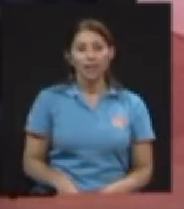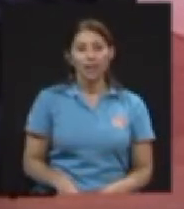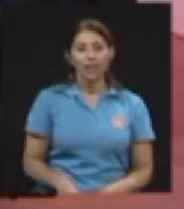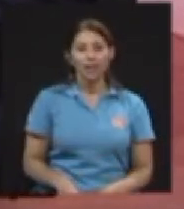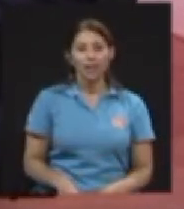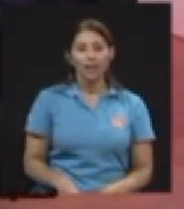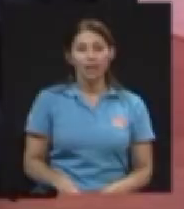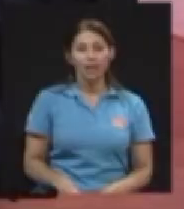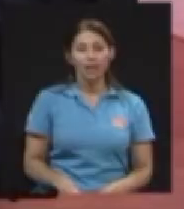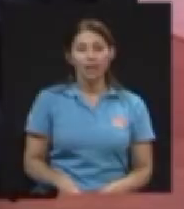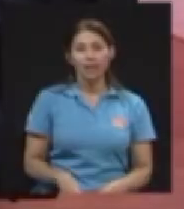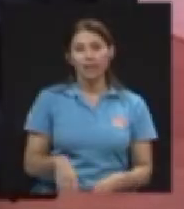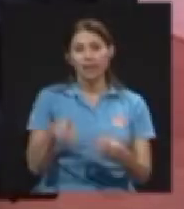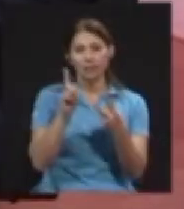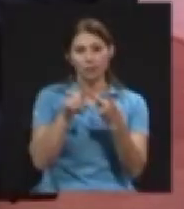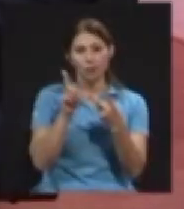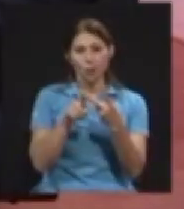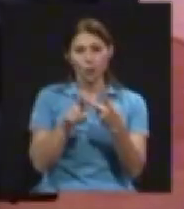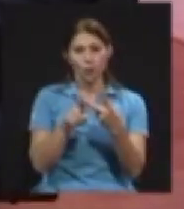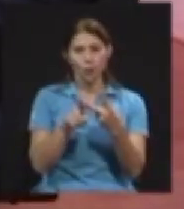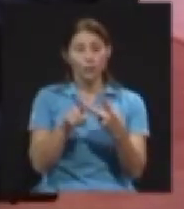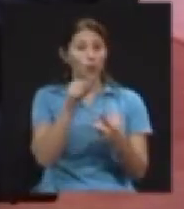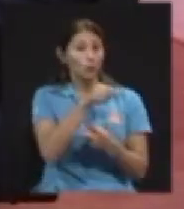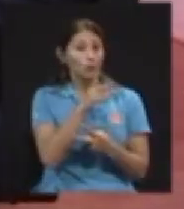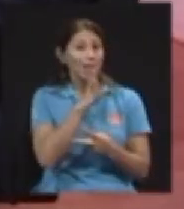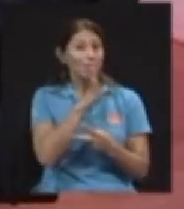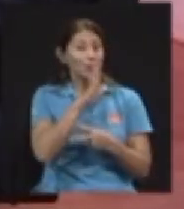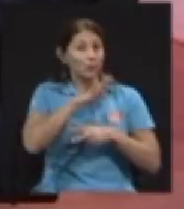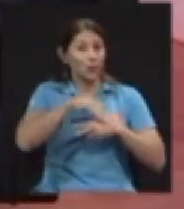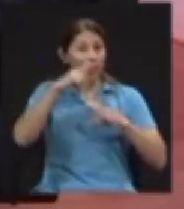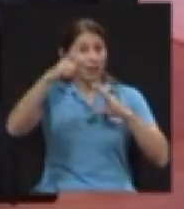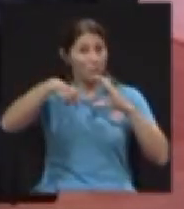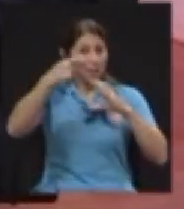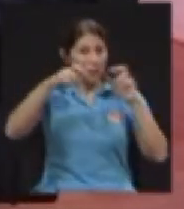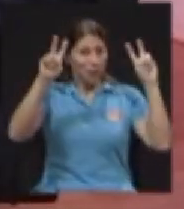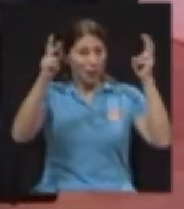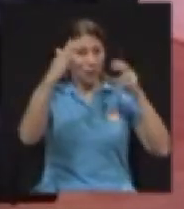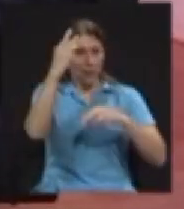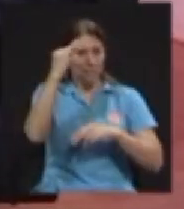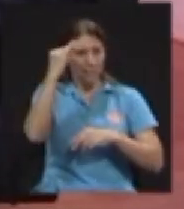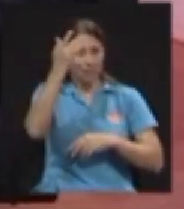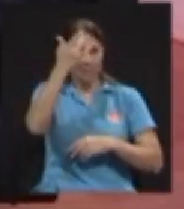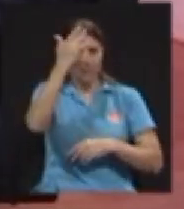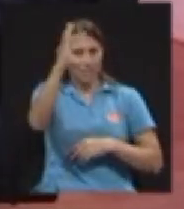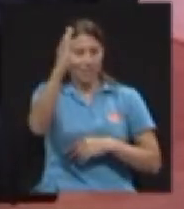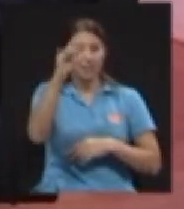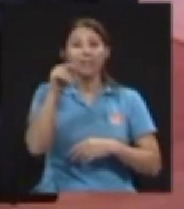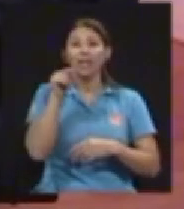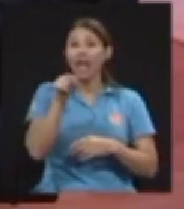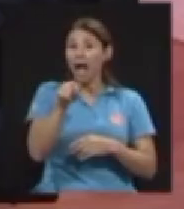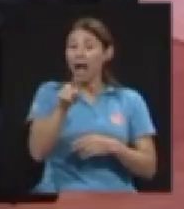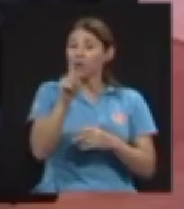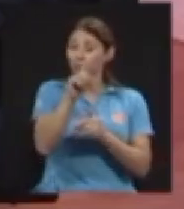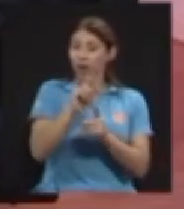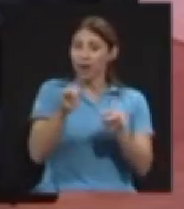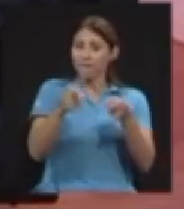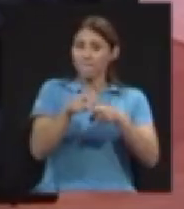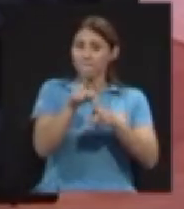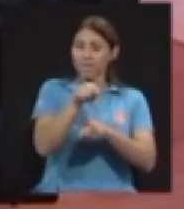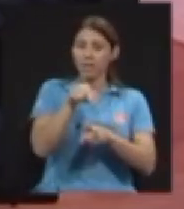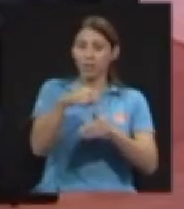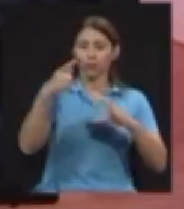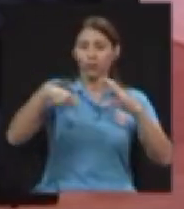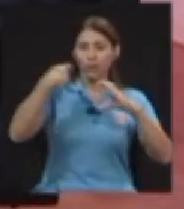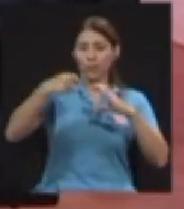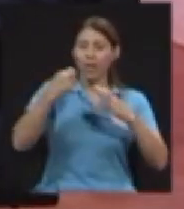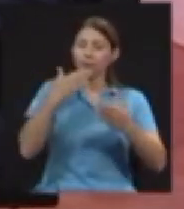otro tema es que, ya que menciona la película, hay un efecto cinematográfico muy bueno